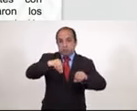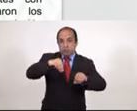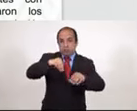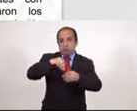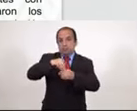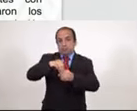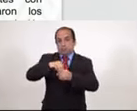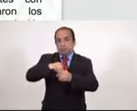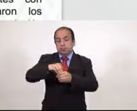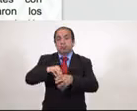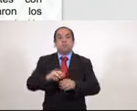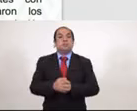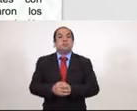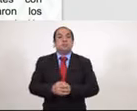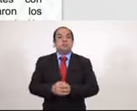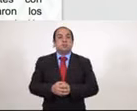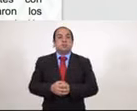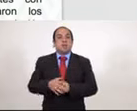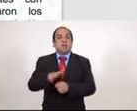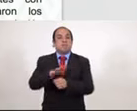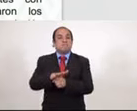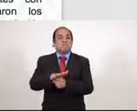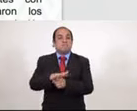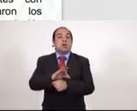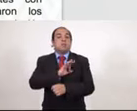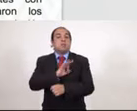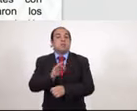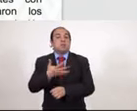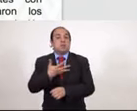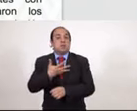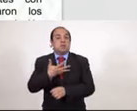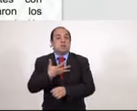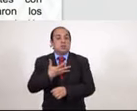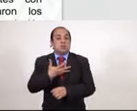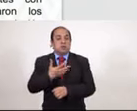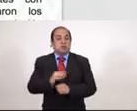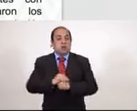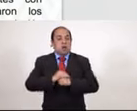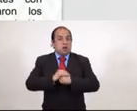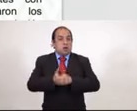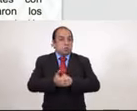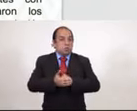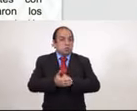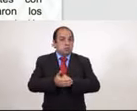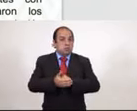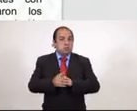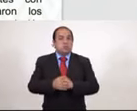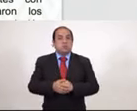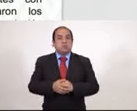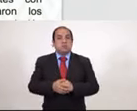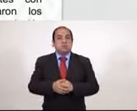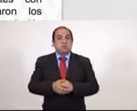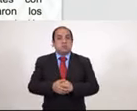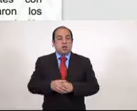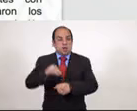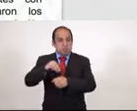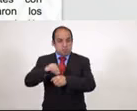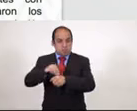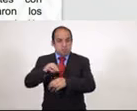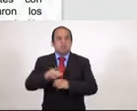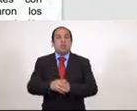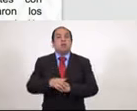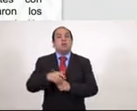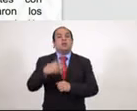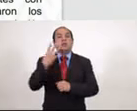madera pudo terminar su colocación, se pudo terminar la colocación a las 14 horas, con lo que